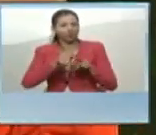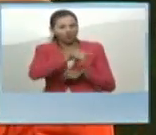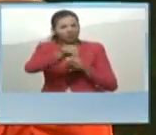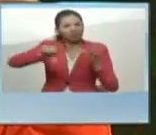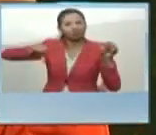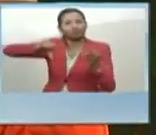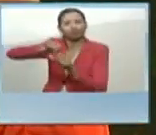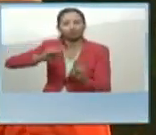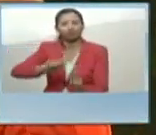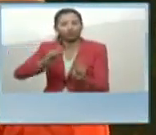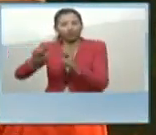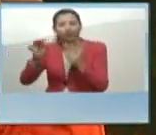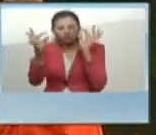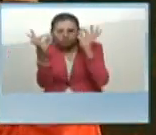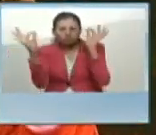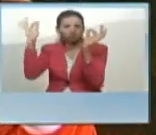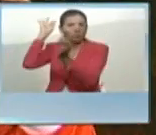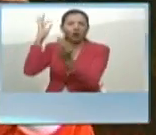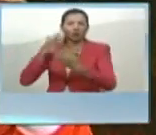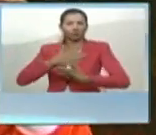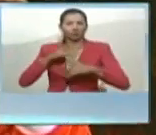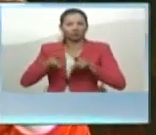como rector de la patria.